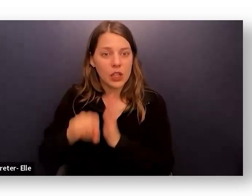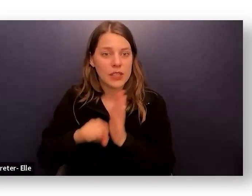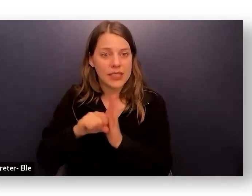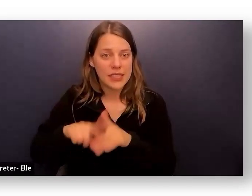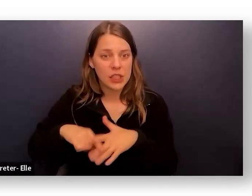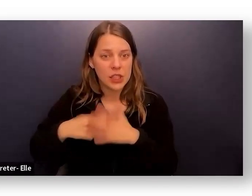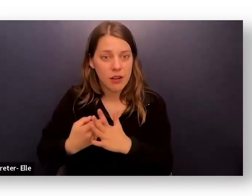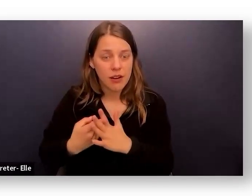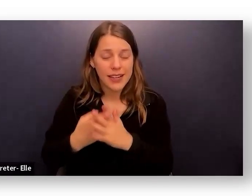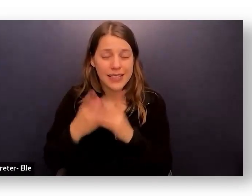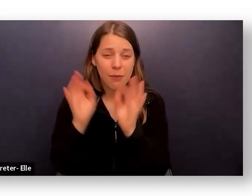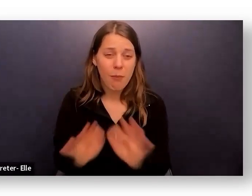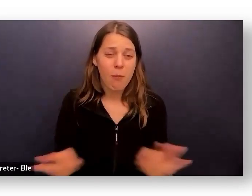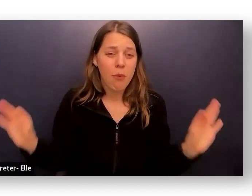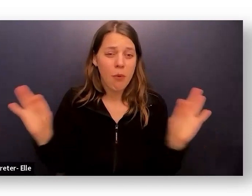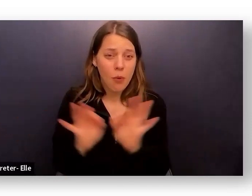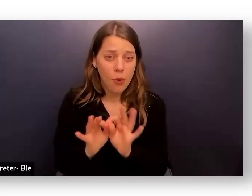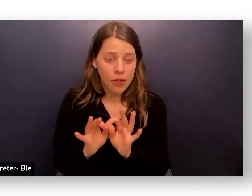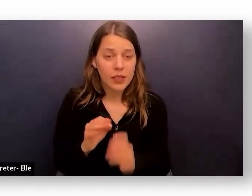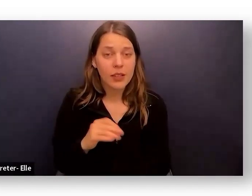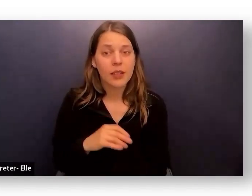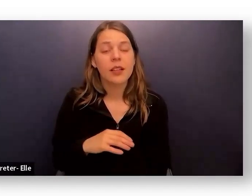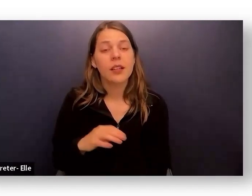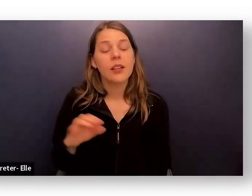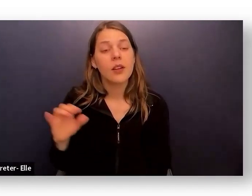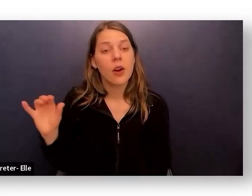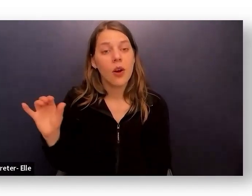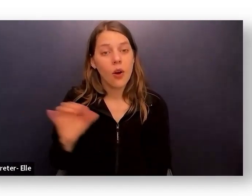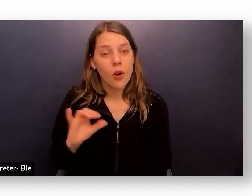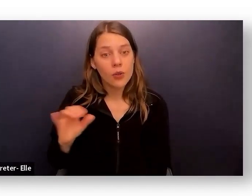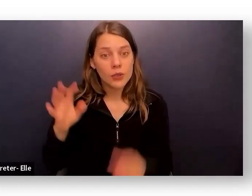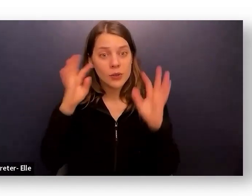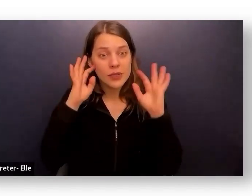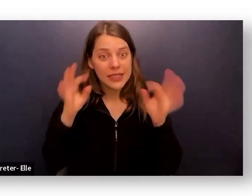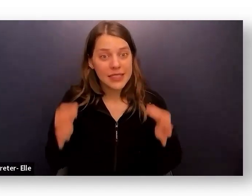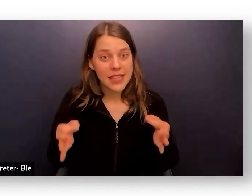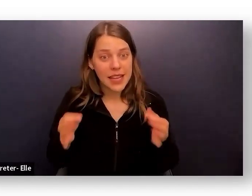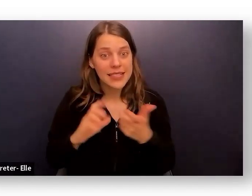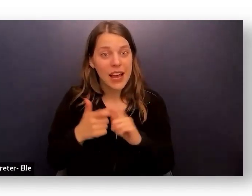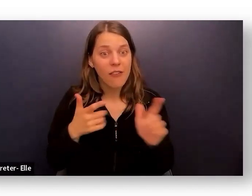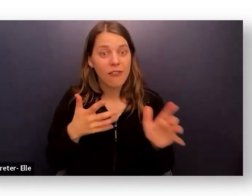reduce el comienzo de la temporada de incendios, que es increíble, importante.